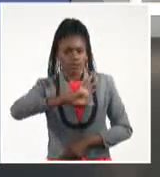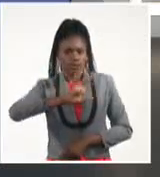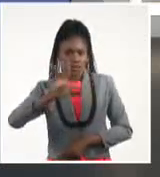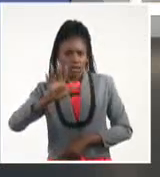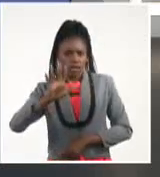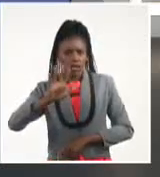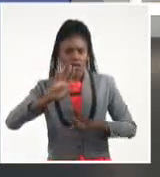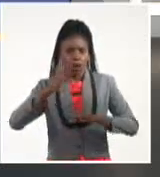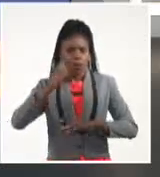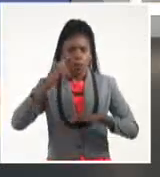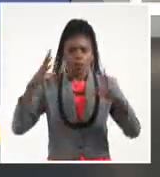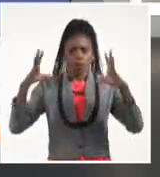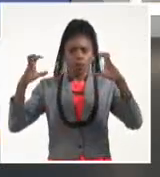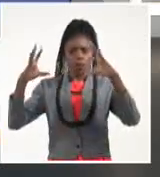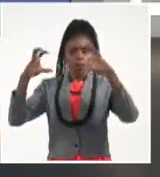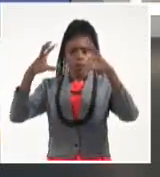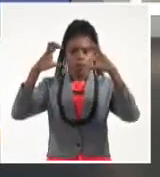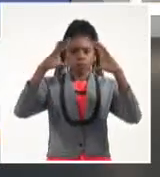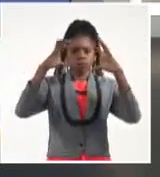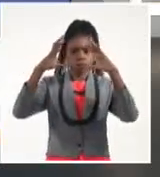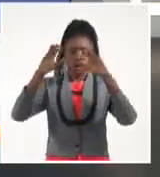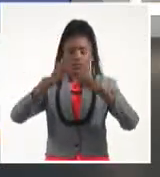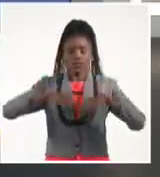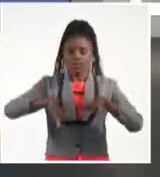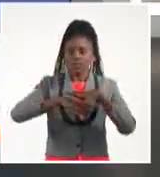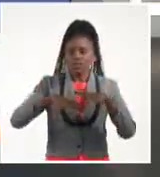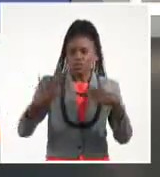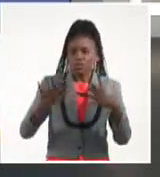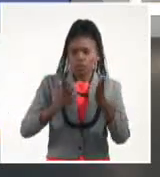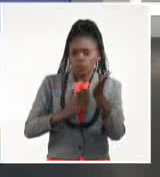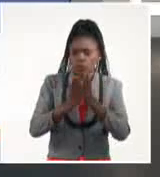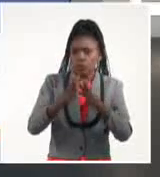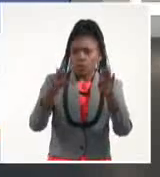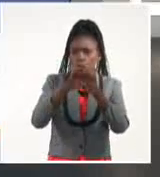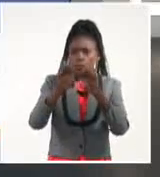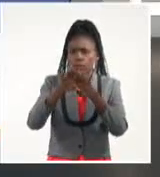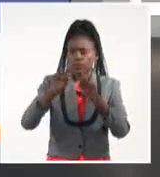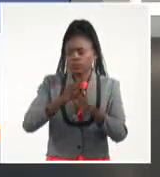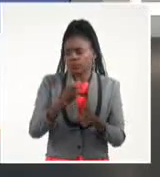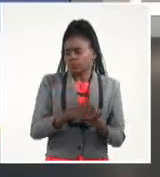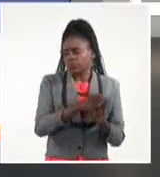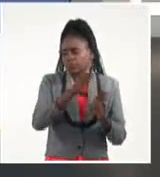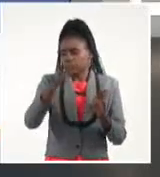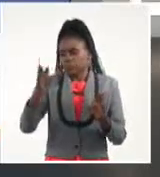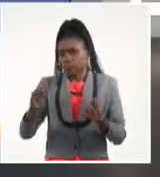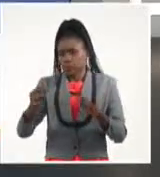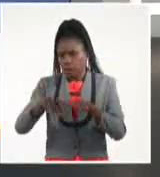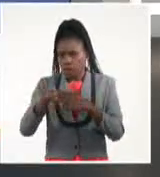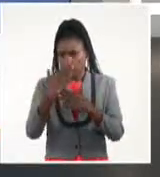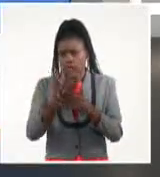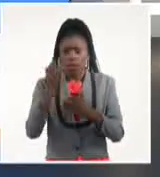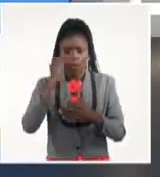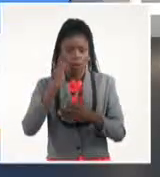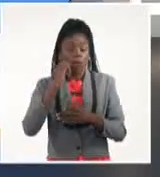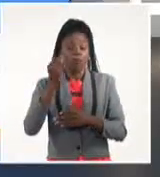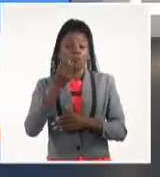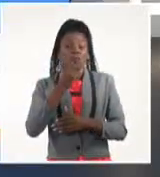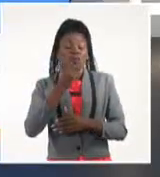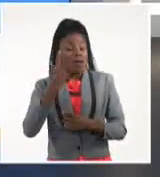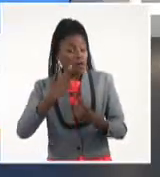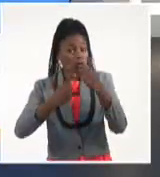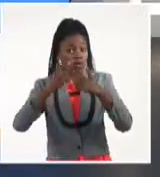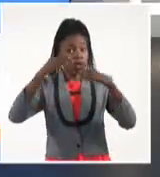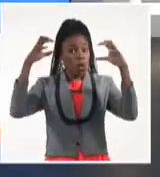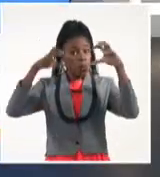incrementa la nubosidad en la jornada de hoy. Esta situación se mantendrá muy similar durante el resto del día y estará incrementando las lluvias en esta porción